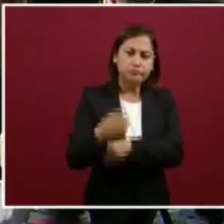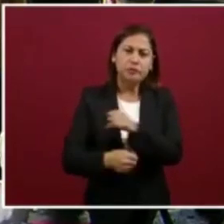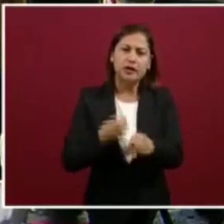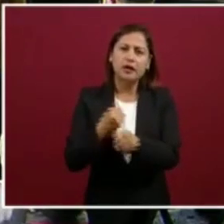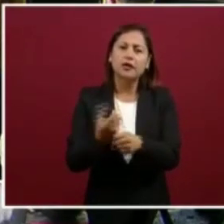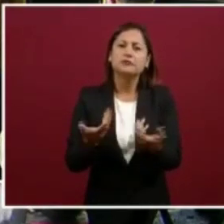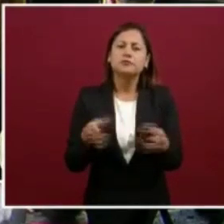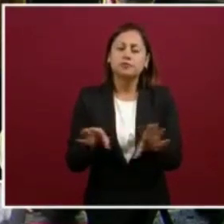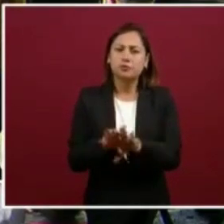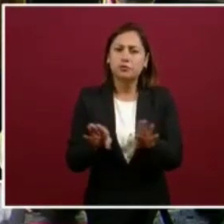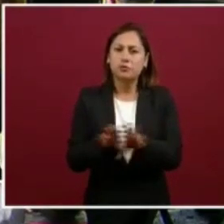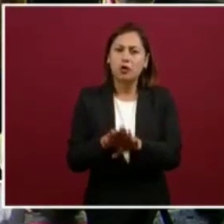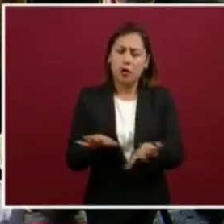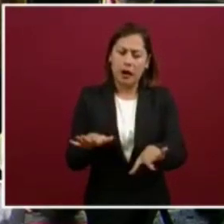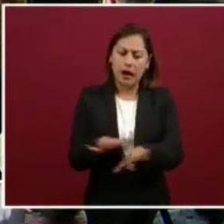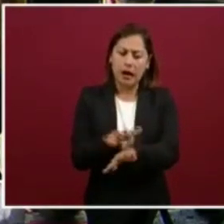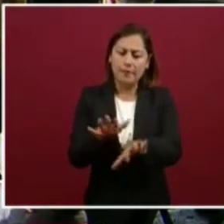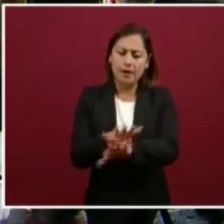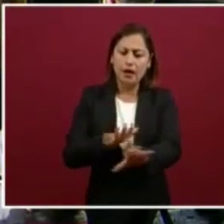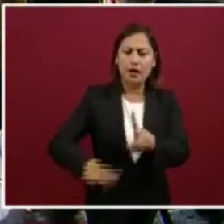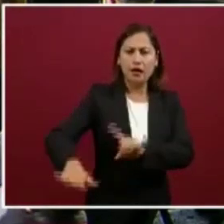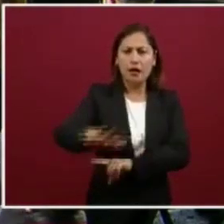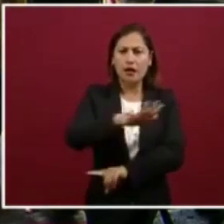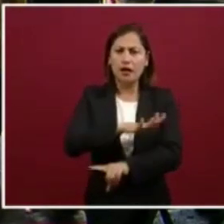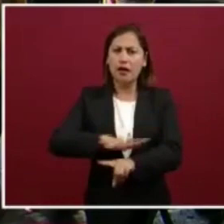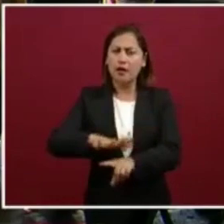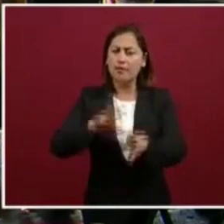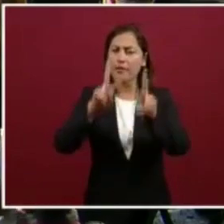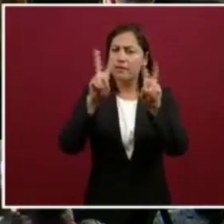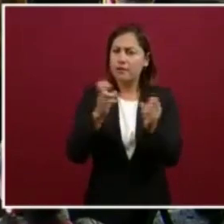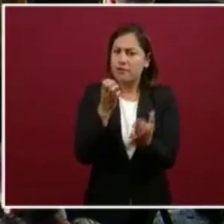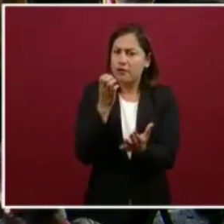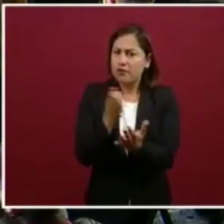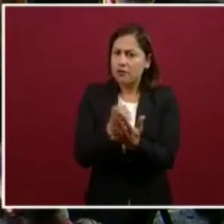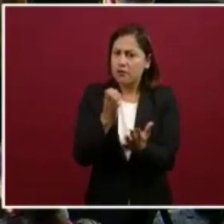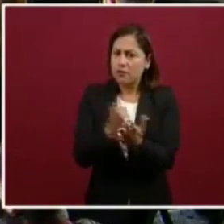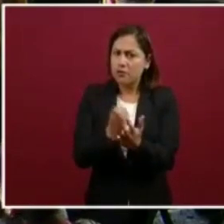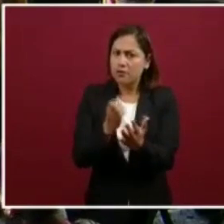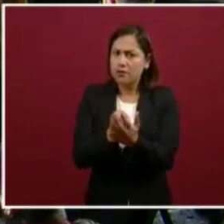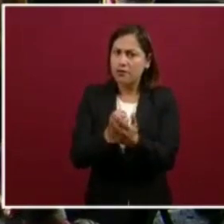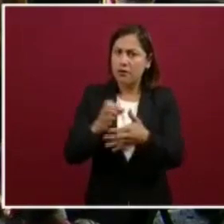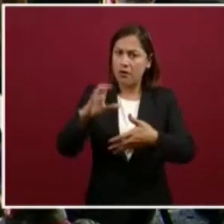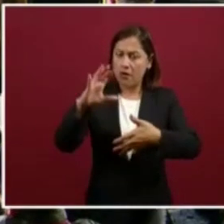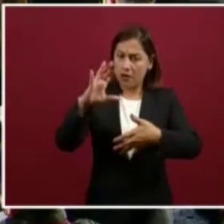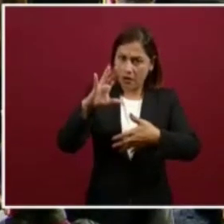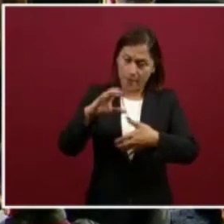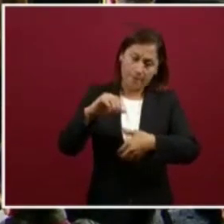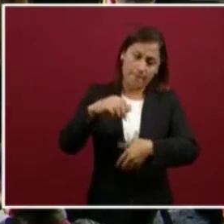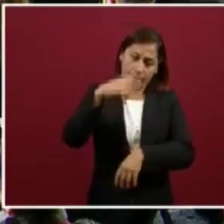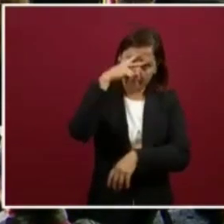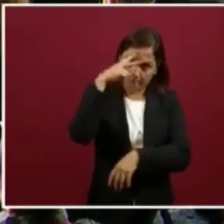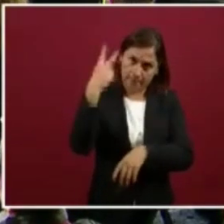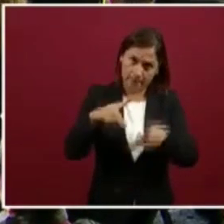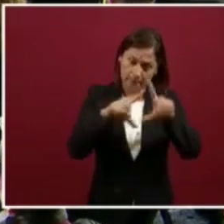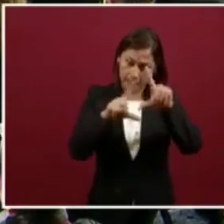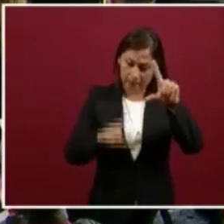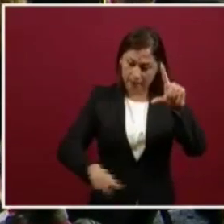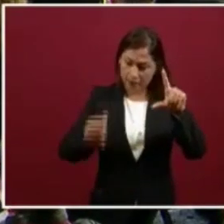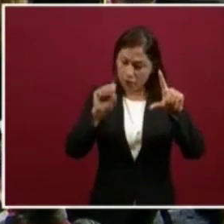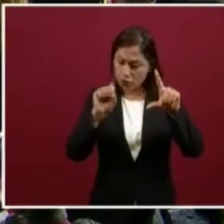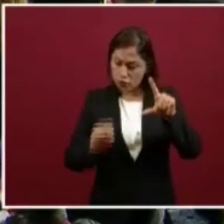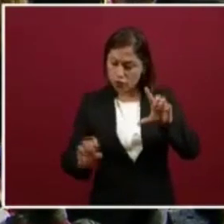para que cambie la realidad social, económica del sur de México, de Guatemala, de Honduras y El